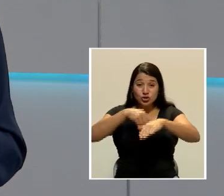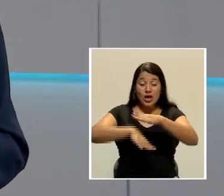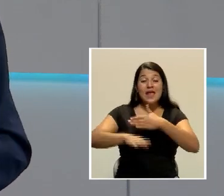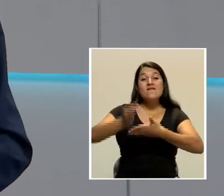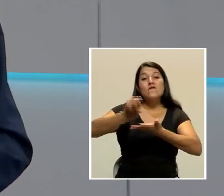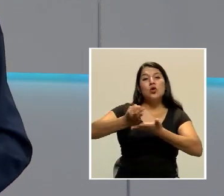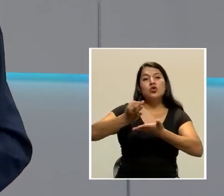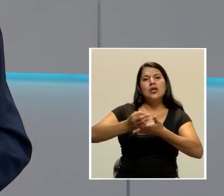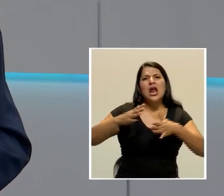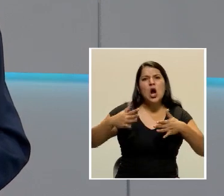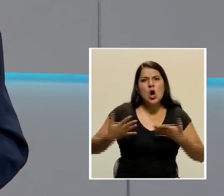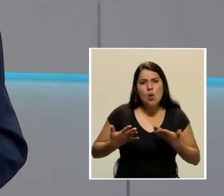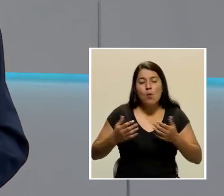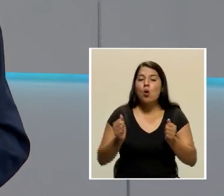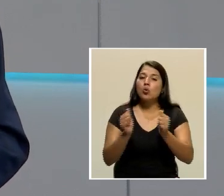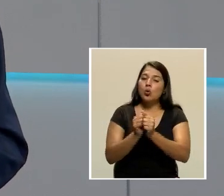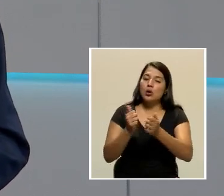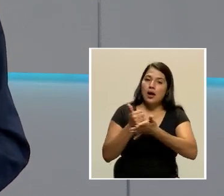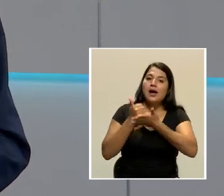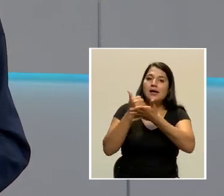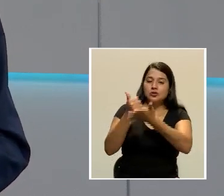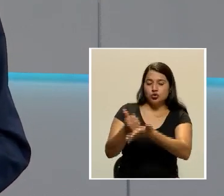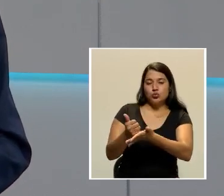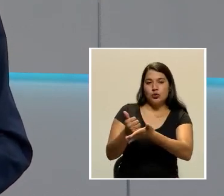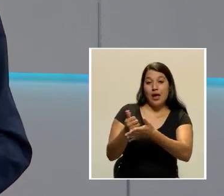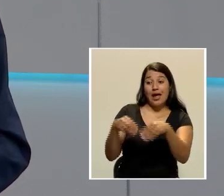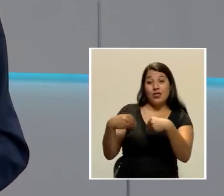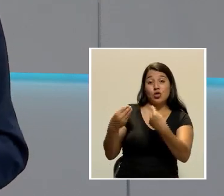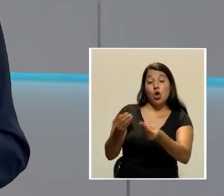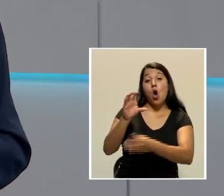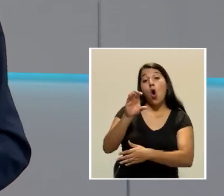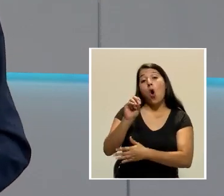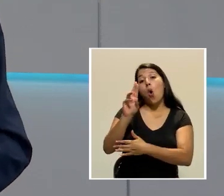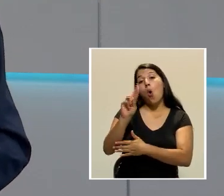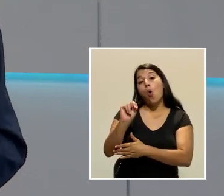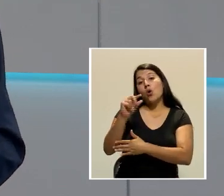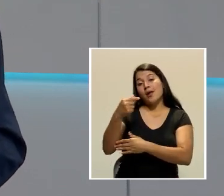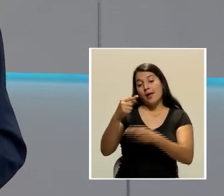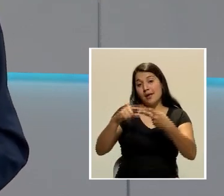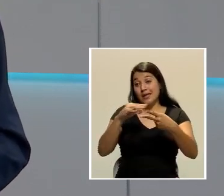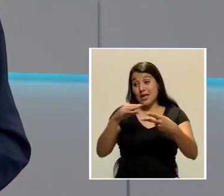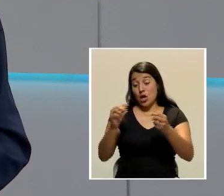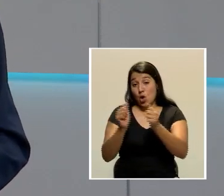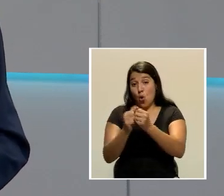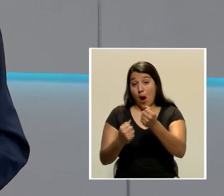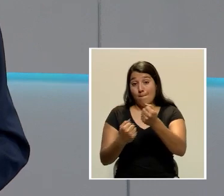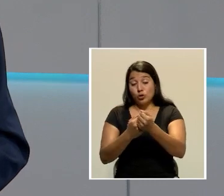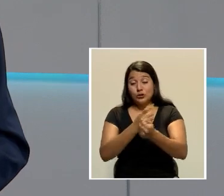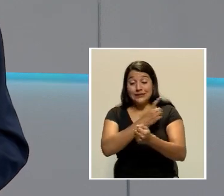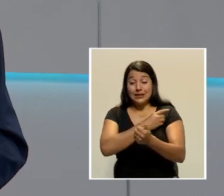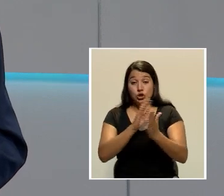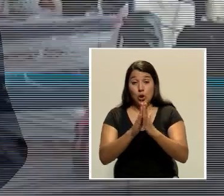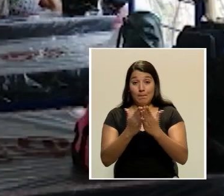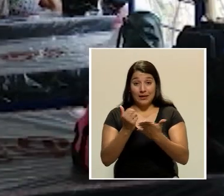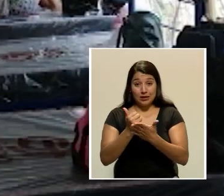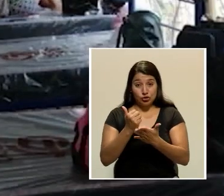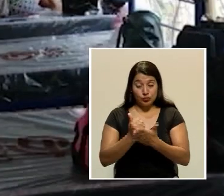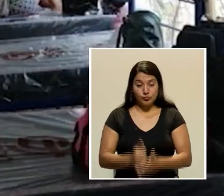virus SARS-CoV-2 se encuentran en buenas condiciones de salud. Ellos cumplen con el aislamiento en